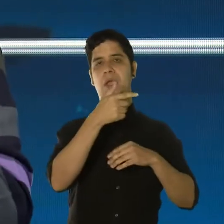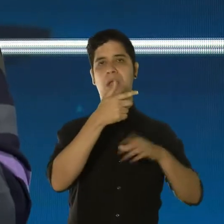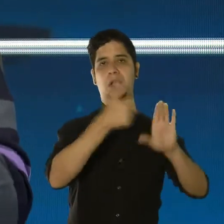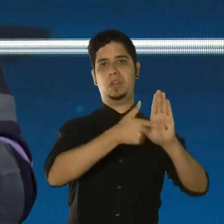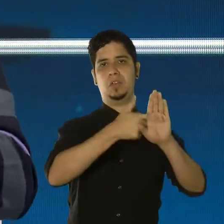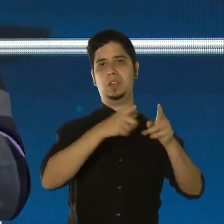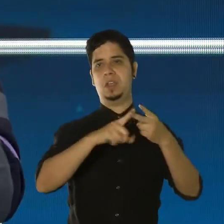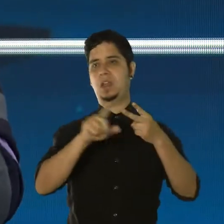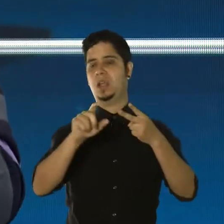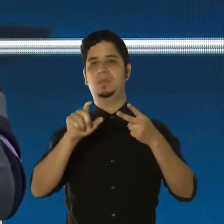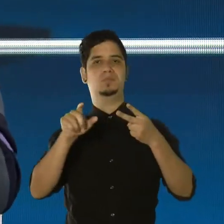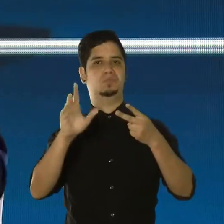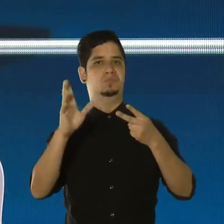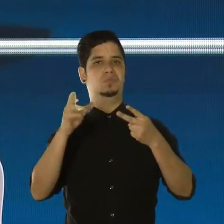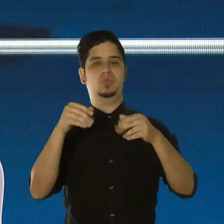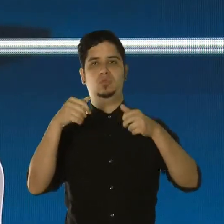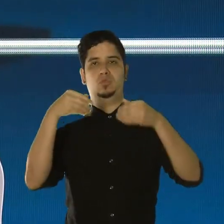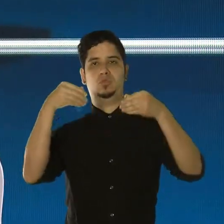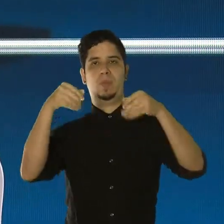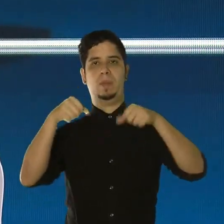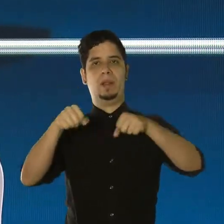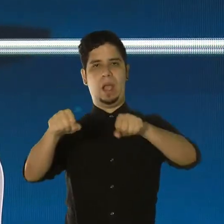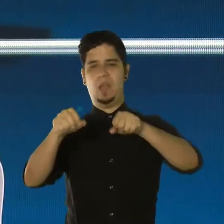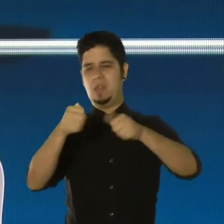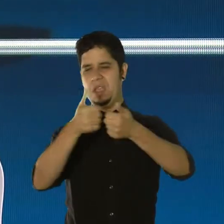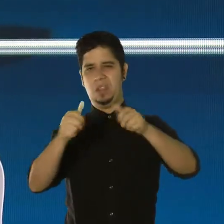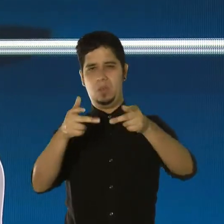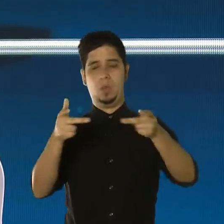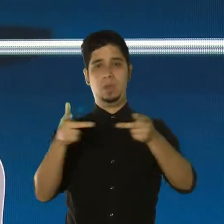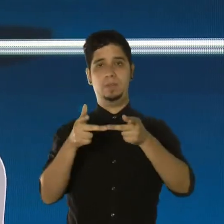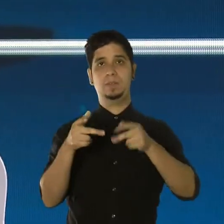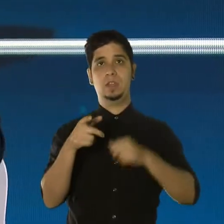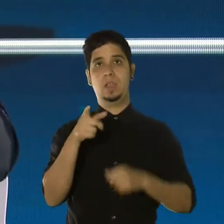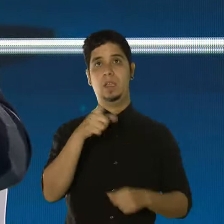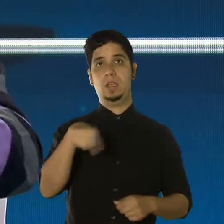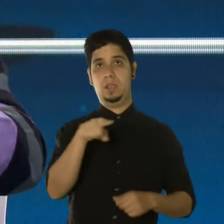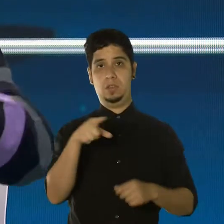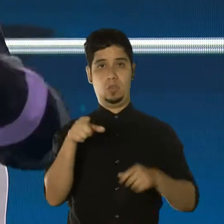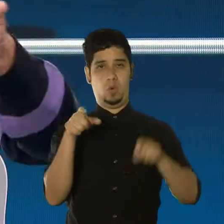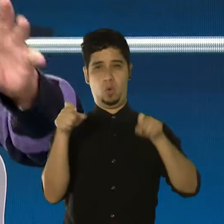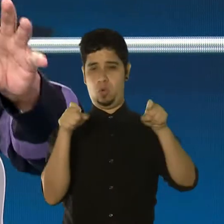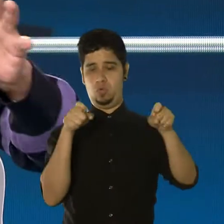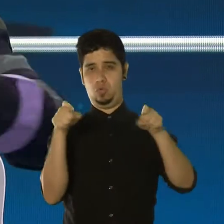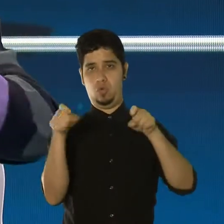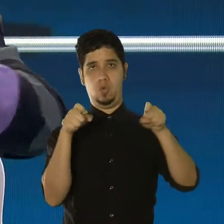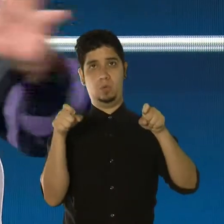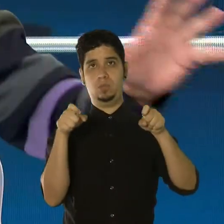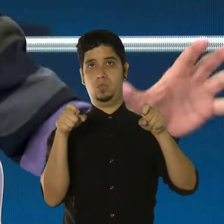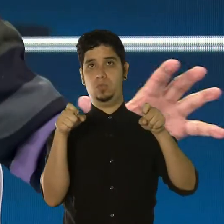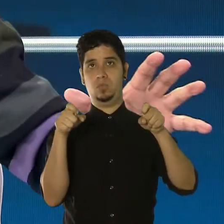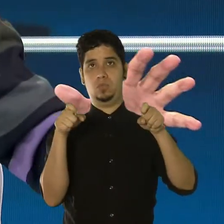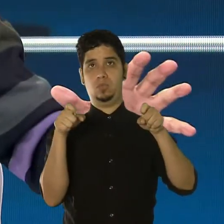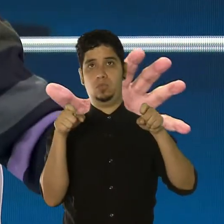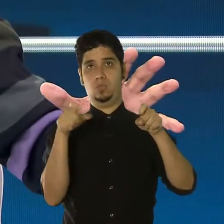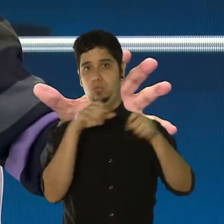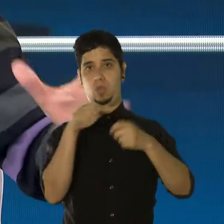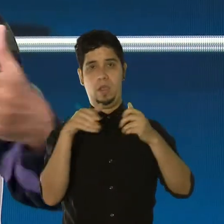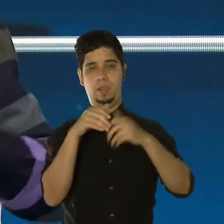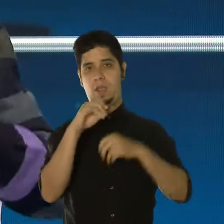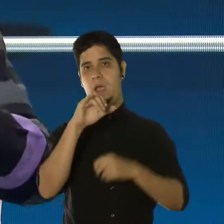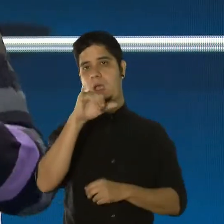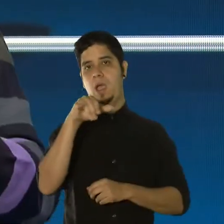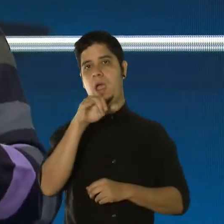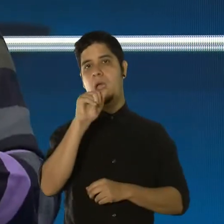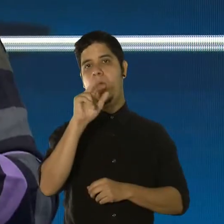lugar. Y ahí ellos son los que controlan prácticamente todas esas jaulas